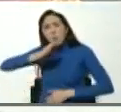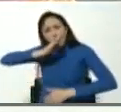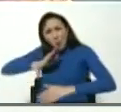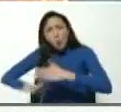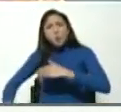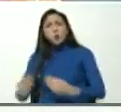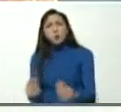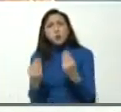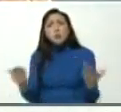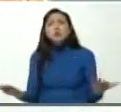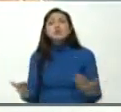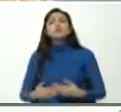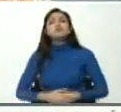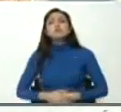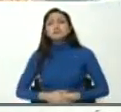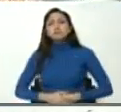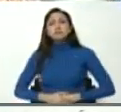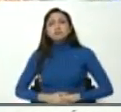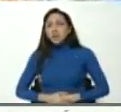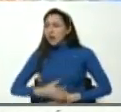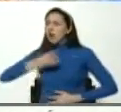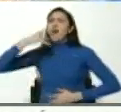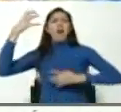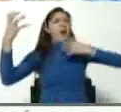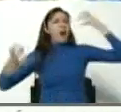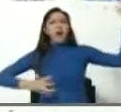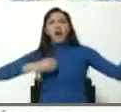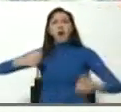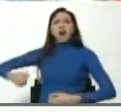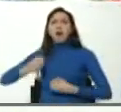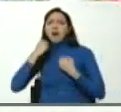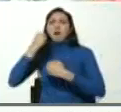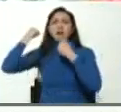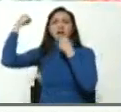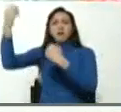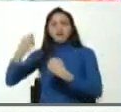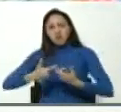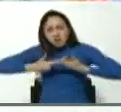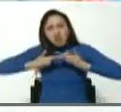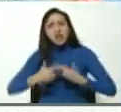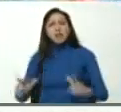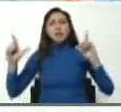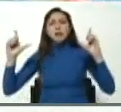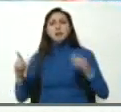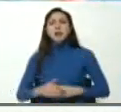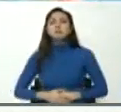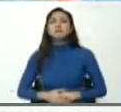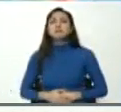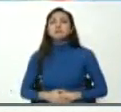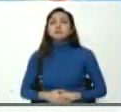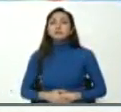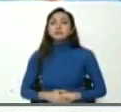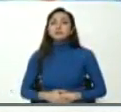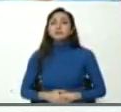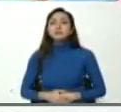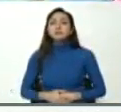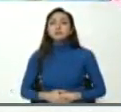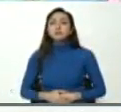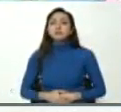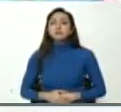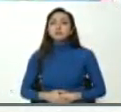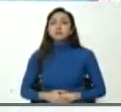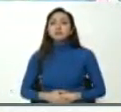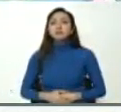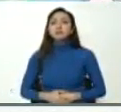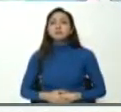humilde con su grito de libertad tomaba los